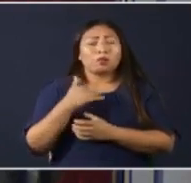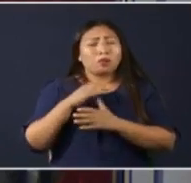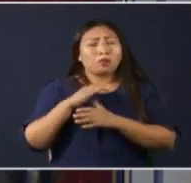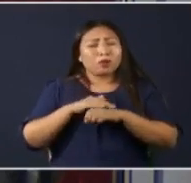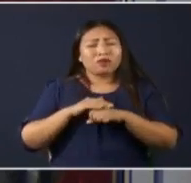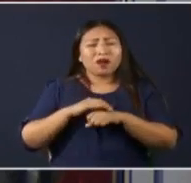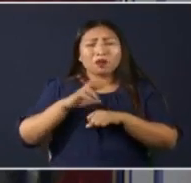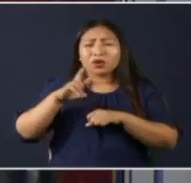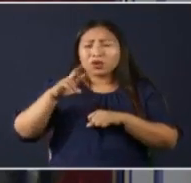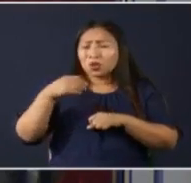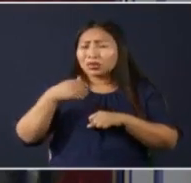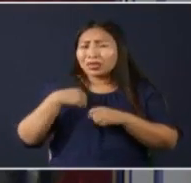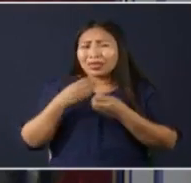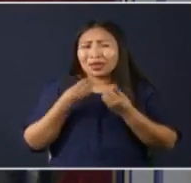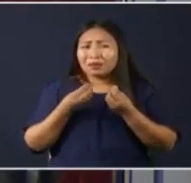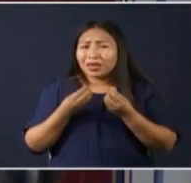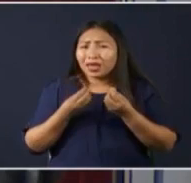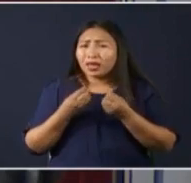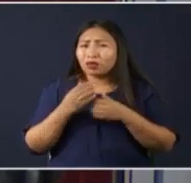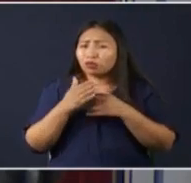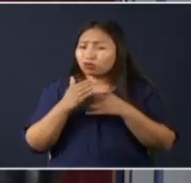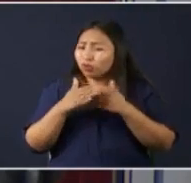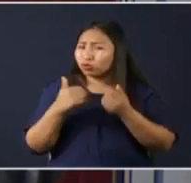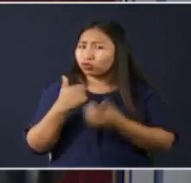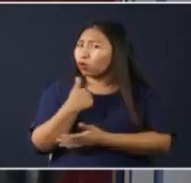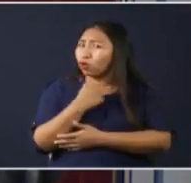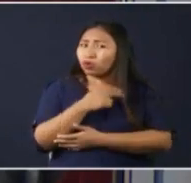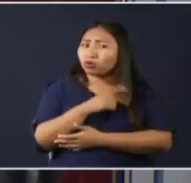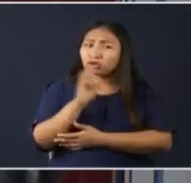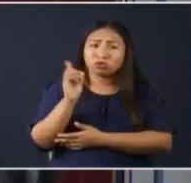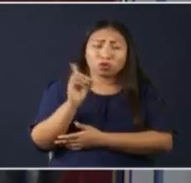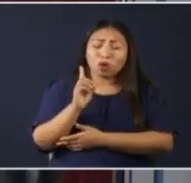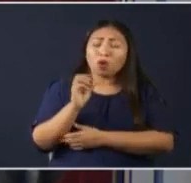estos pseudos periodistas y enfrentémoslos con la